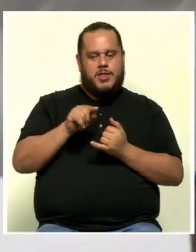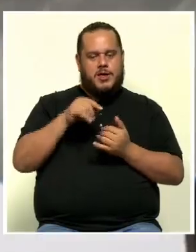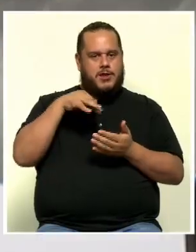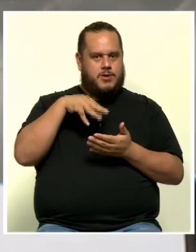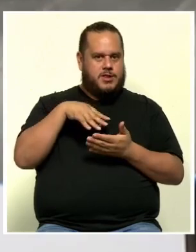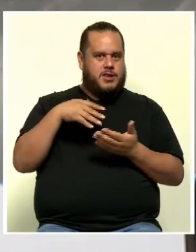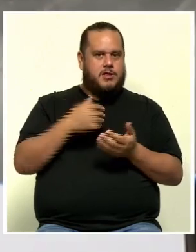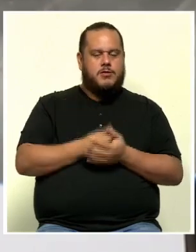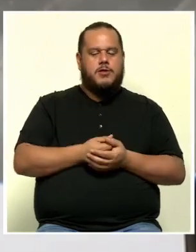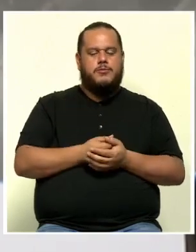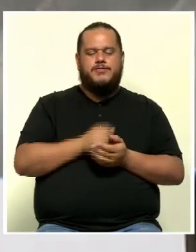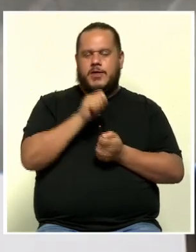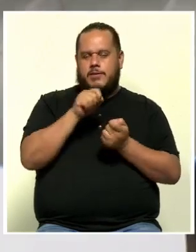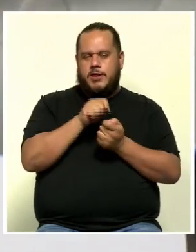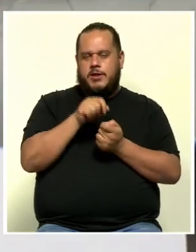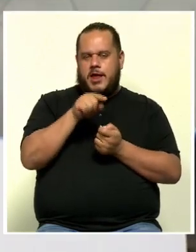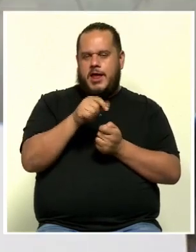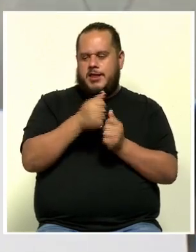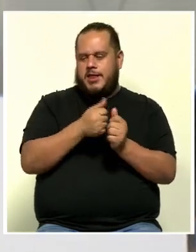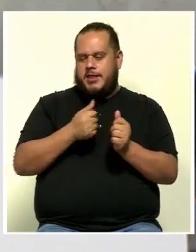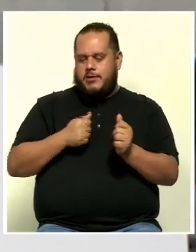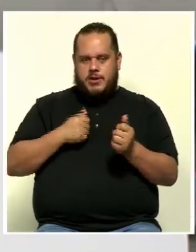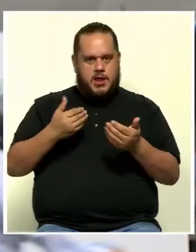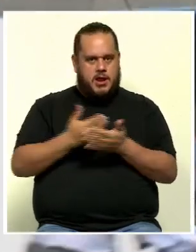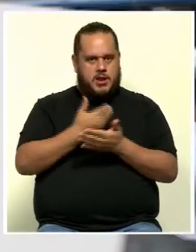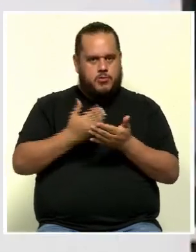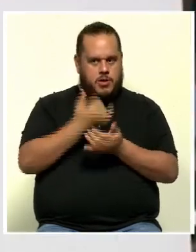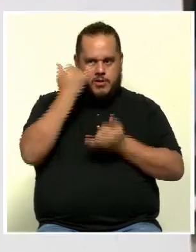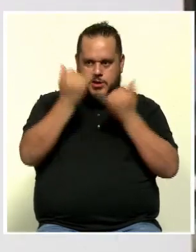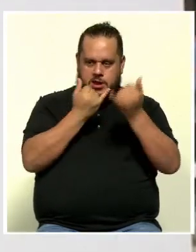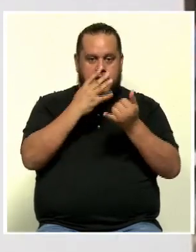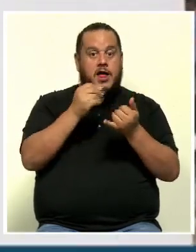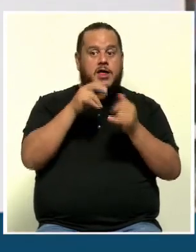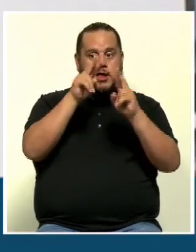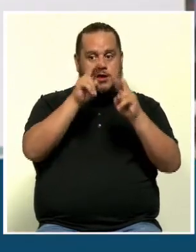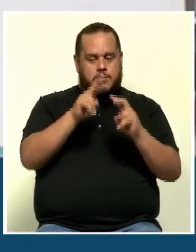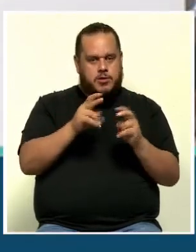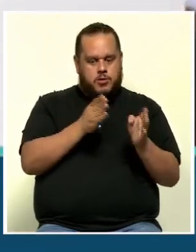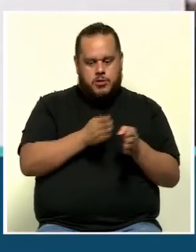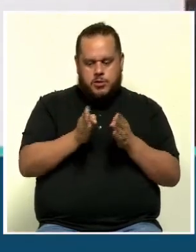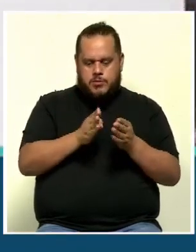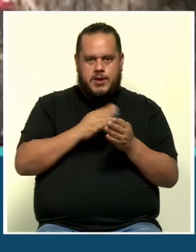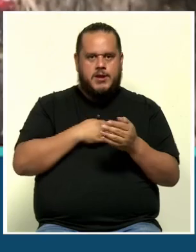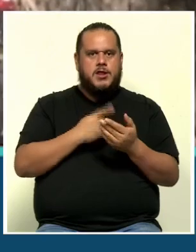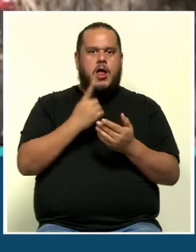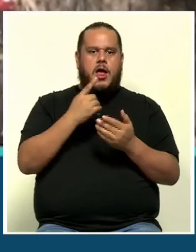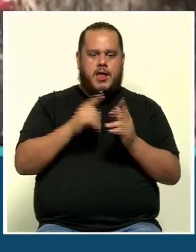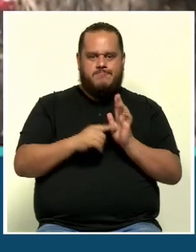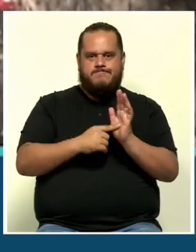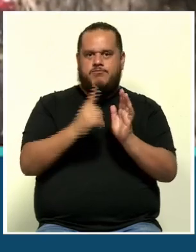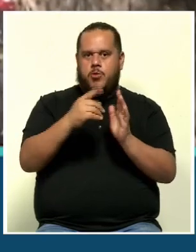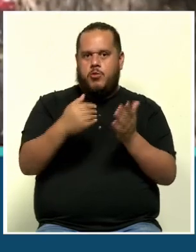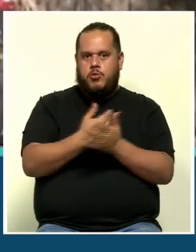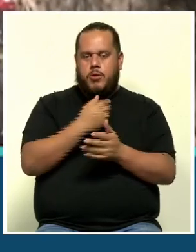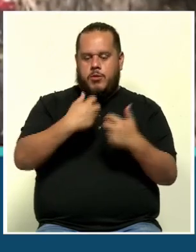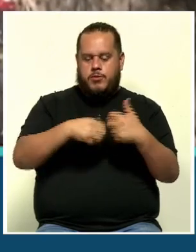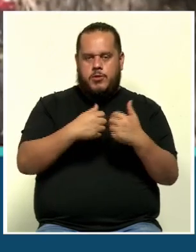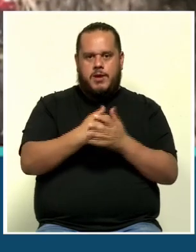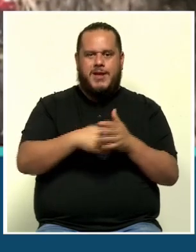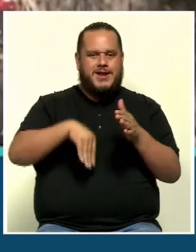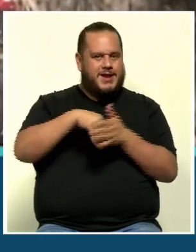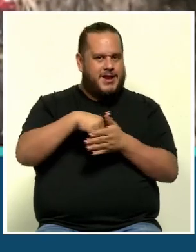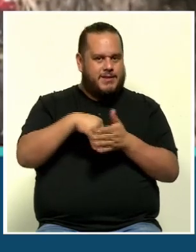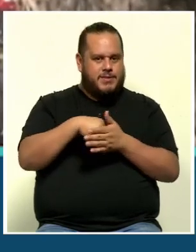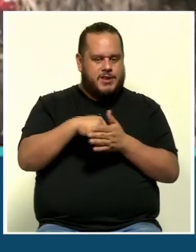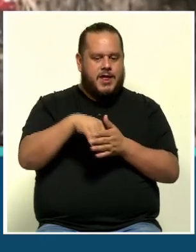estudiando. Precisamente esa lentitud en la innovación y revisión de la oferta dispara otro problema, la limitada variedad de carreras,